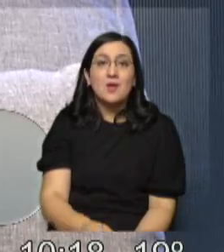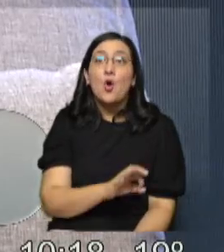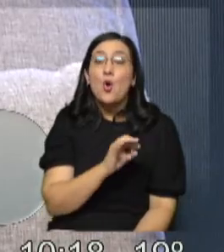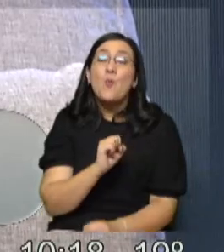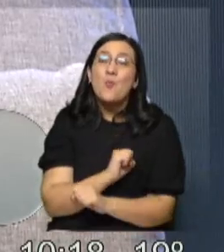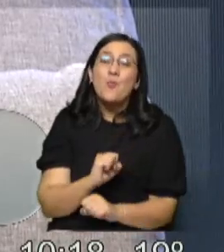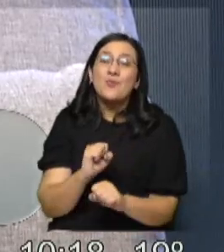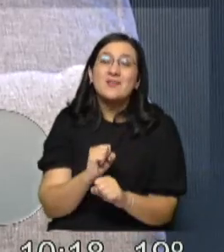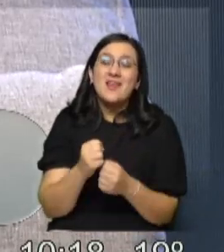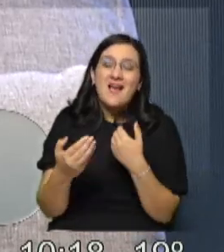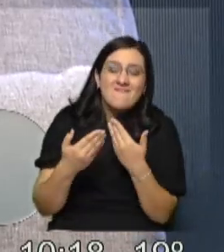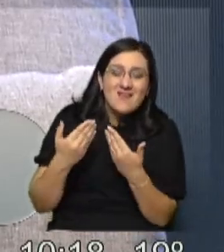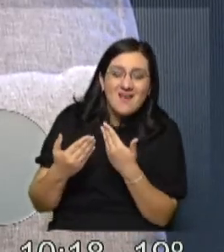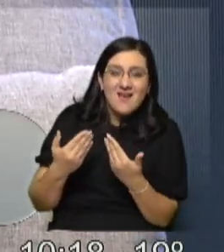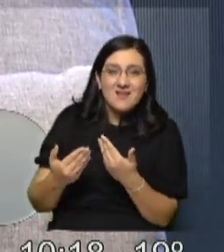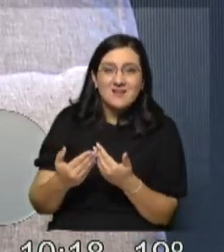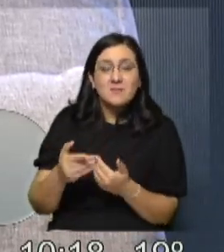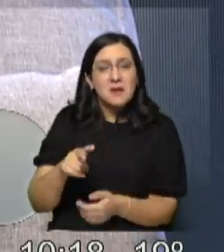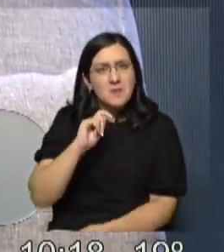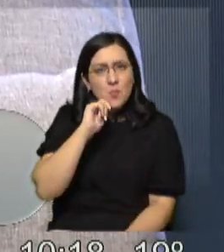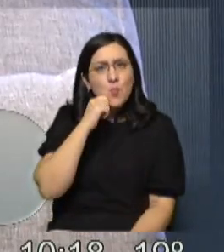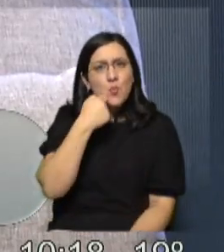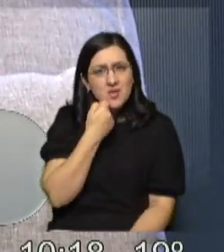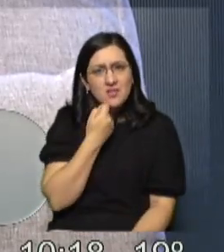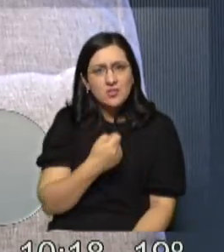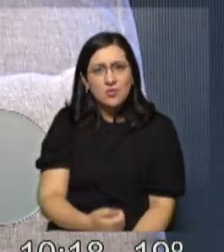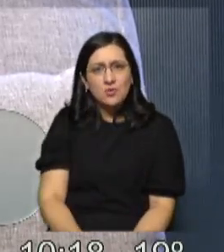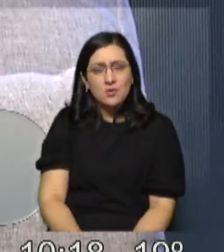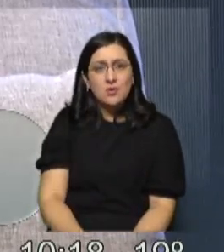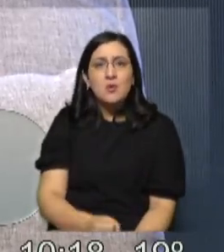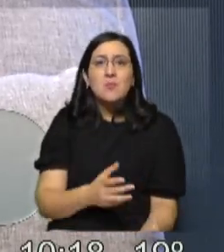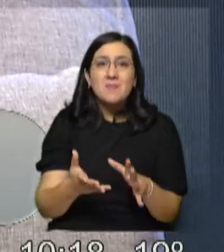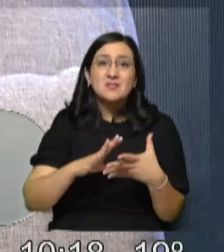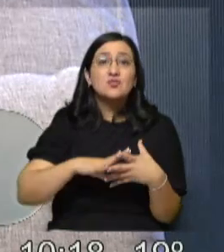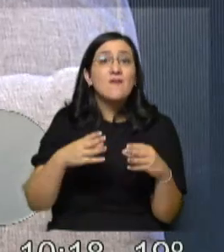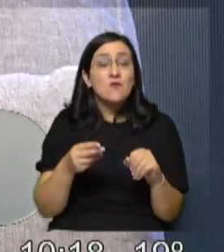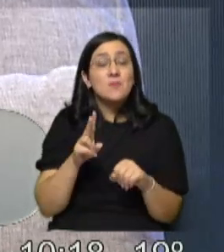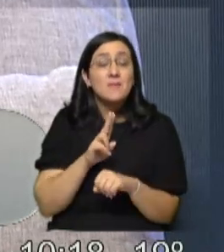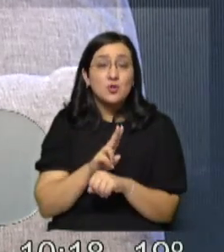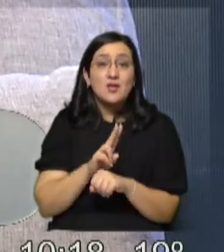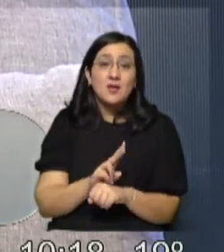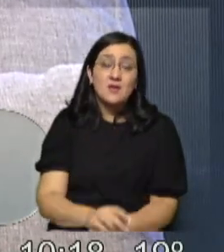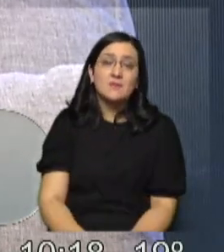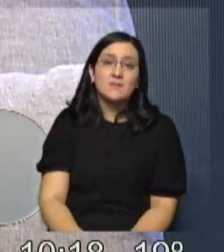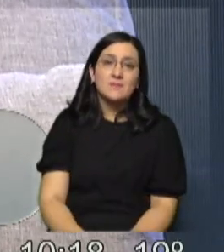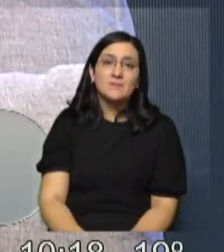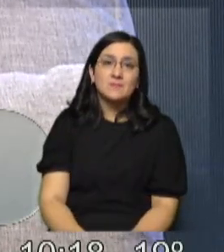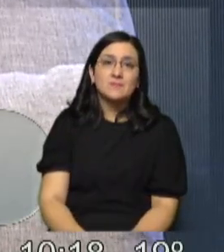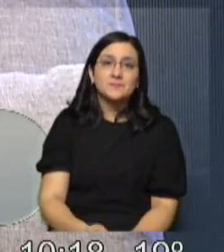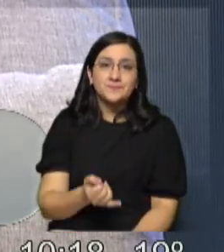atacar colectivamente. Y a mí me parece de eso de una riqueza genial, porque me parece que es una forma de proteger, de abrigar también el colectivo.